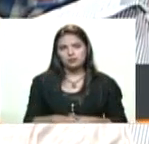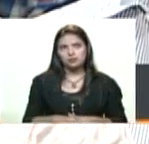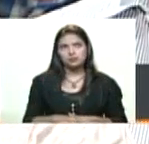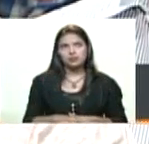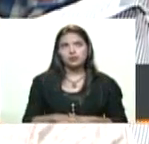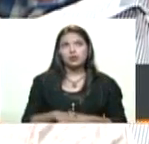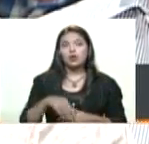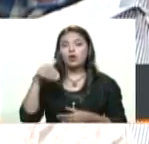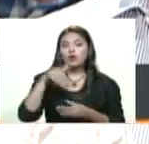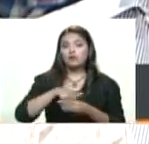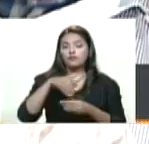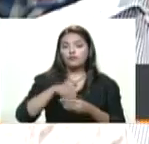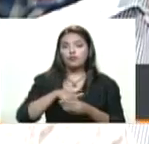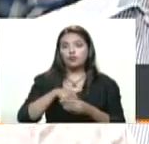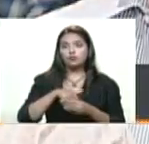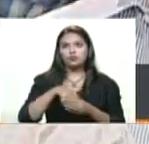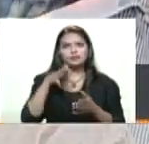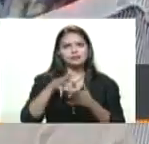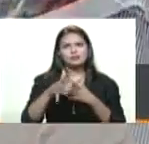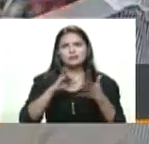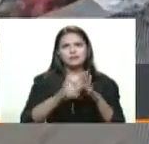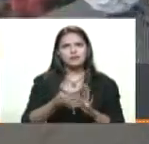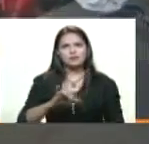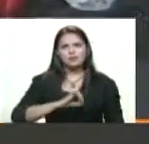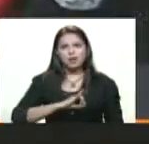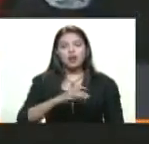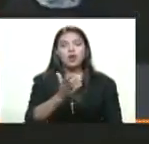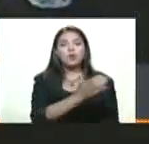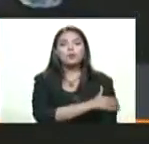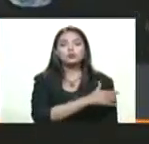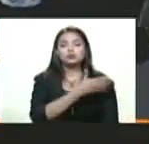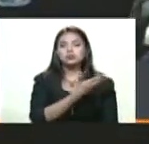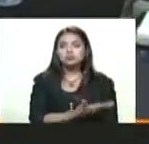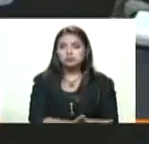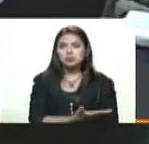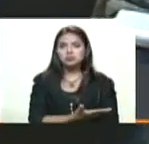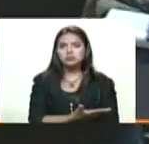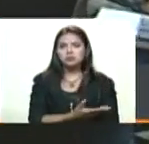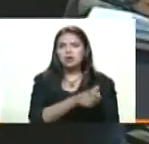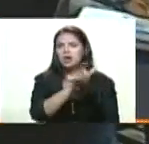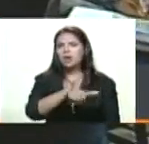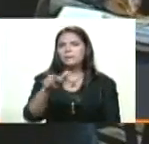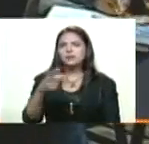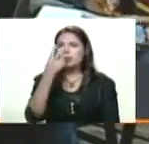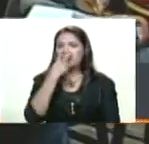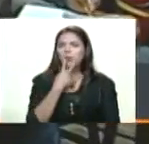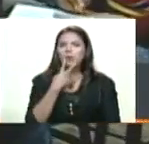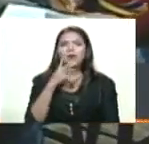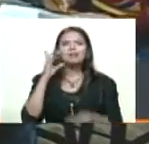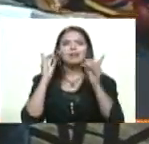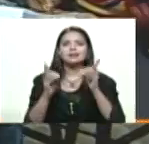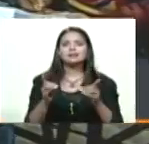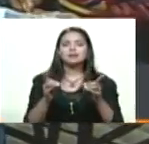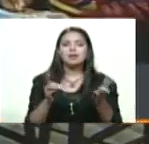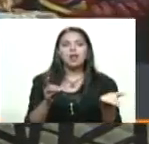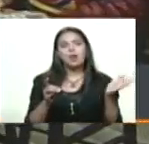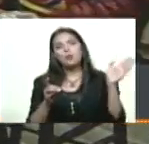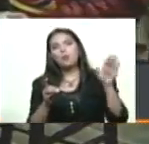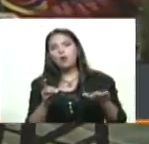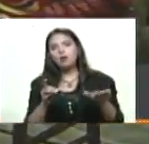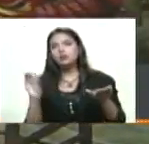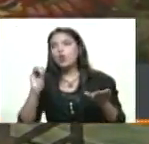un voto de identidad la oposición puso a los pobres a decidir entre la muerte y